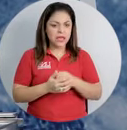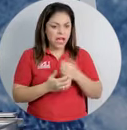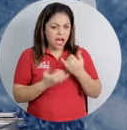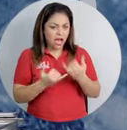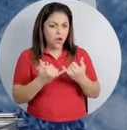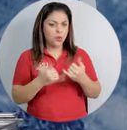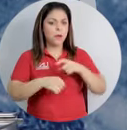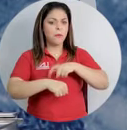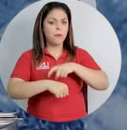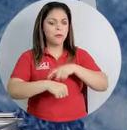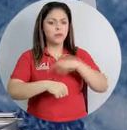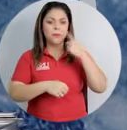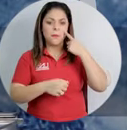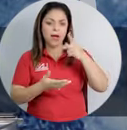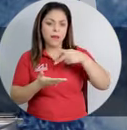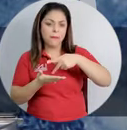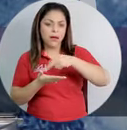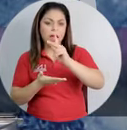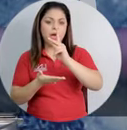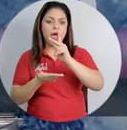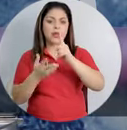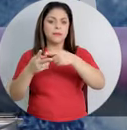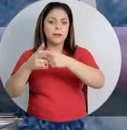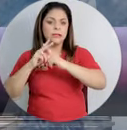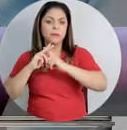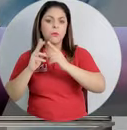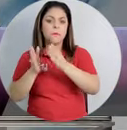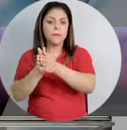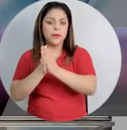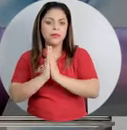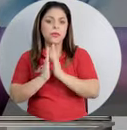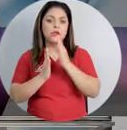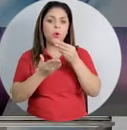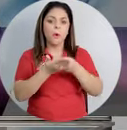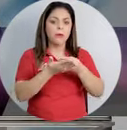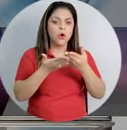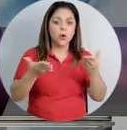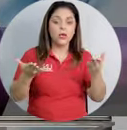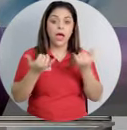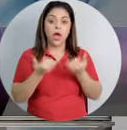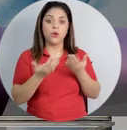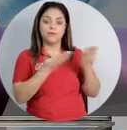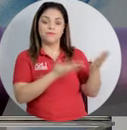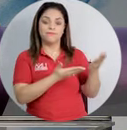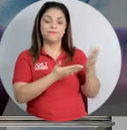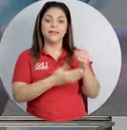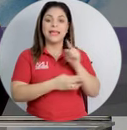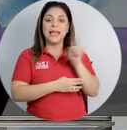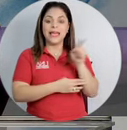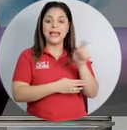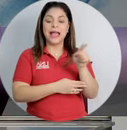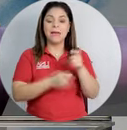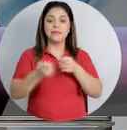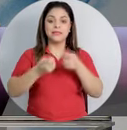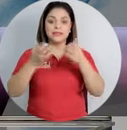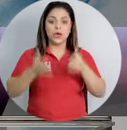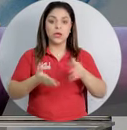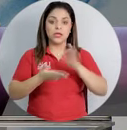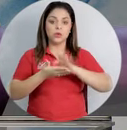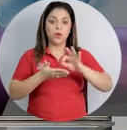invertir, gastar y demás. Y para eso nos acompaña Gustavo Vallejo Esquivel, quien es administrador de empresas y subdirector de la Escuela de Administración de la Universidad